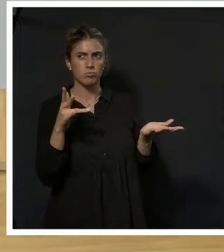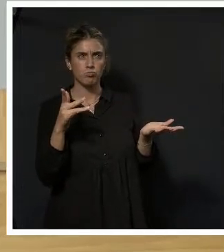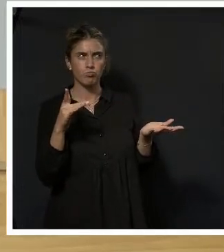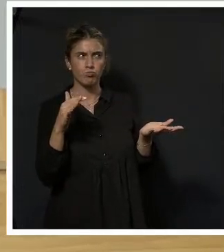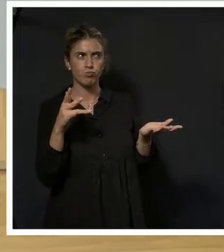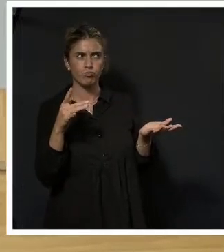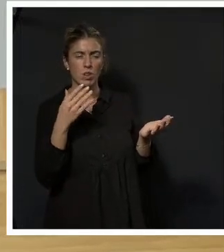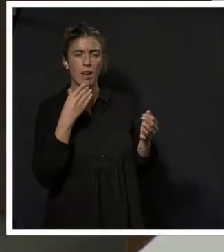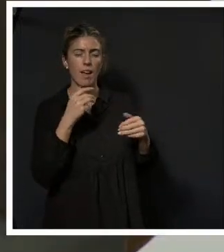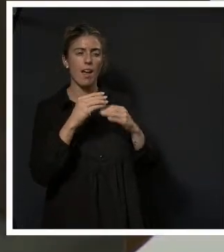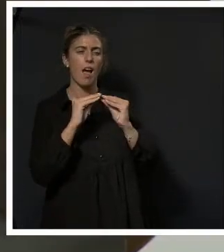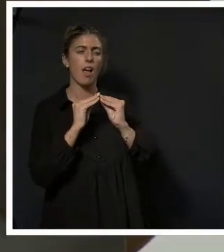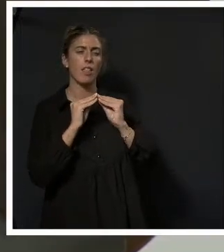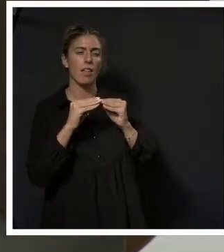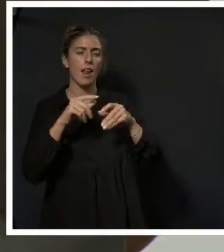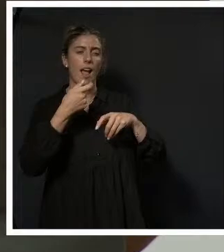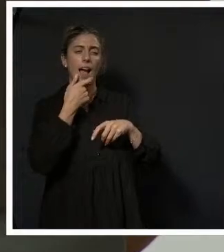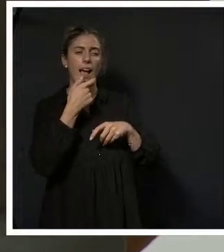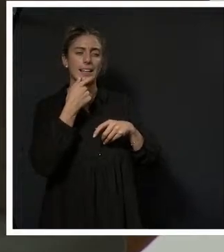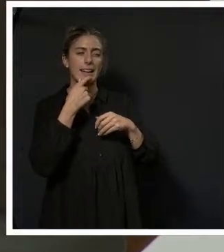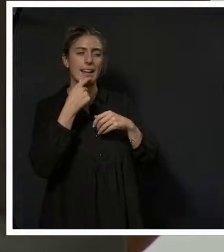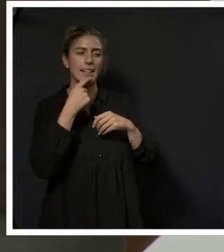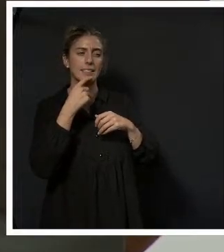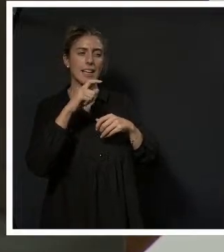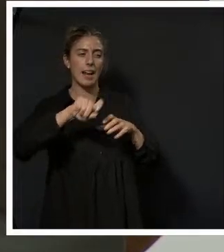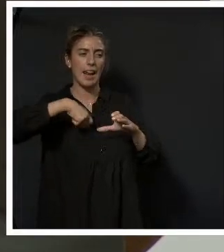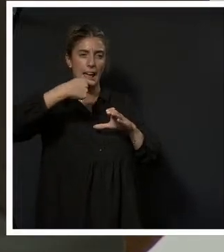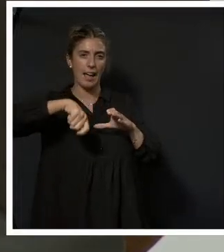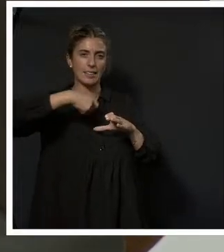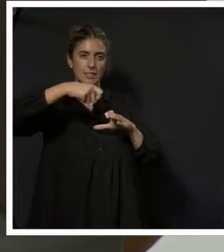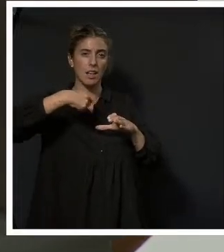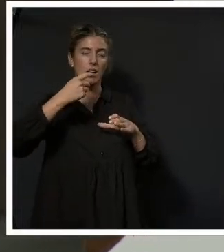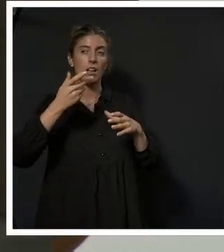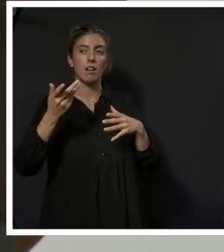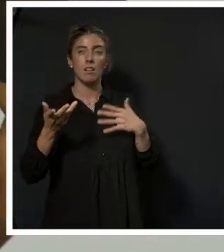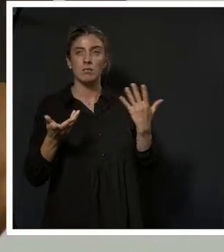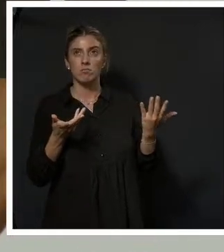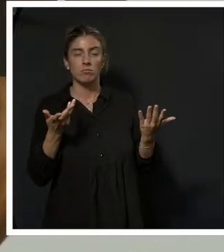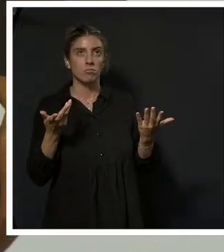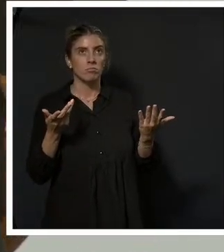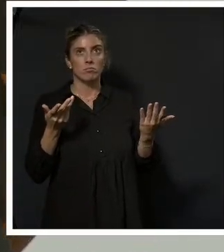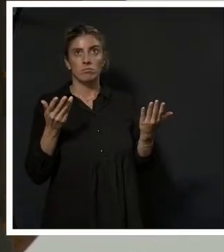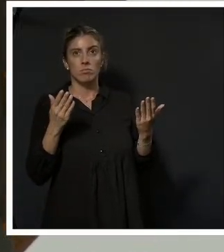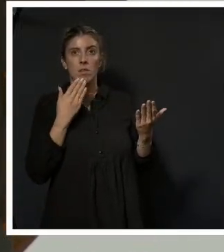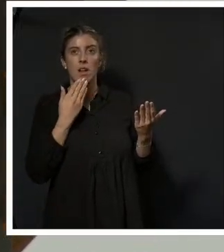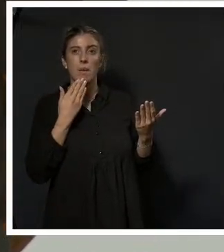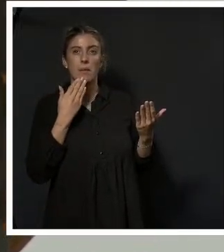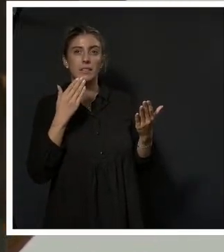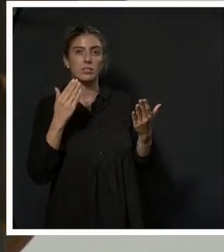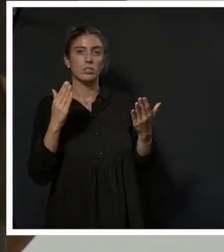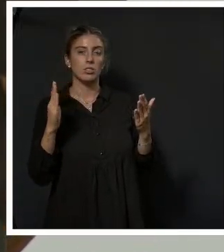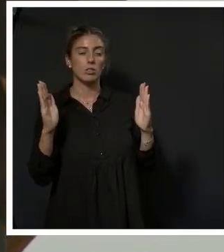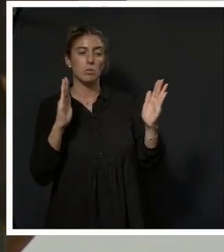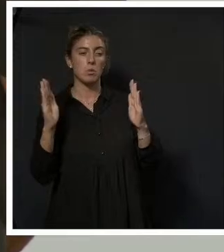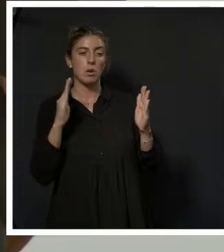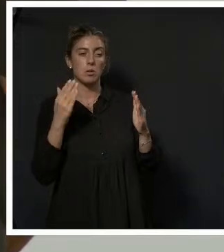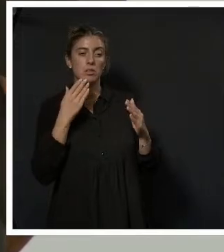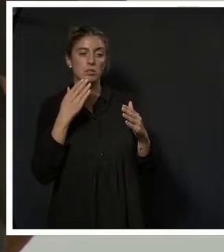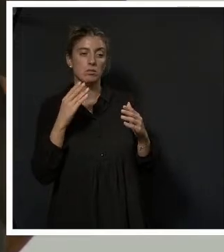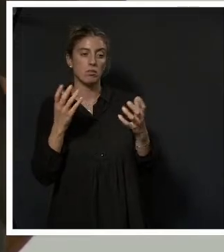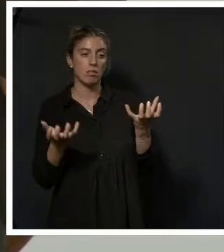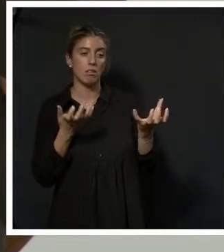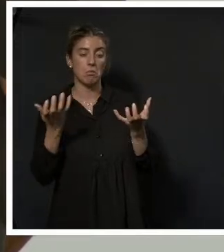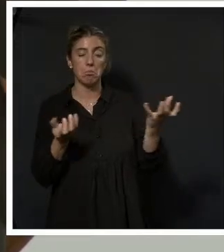las galletas de nata os daorta farían toda comida Antón los momentos de ser una niña casa pues eran como